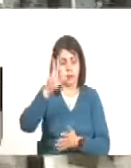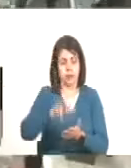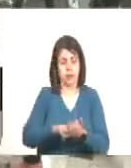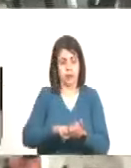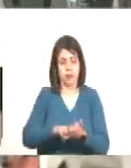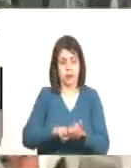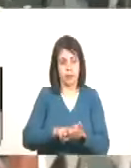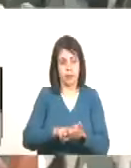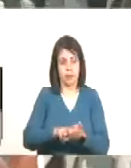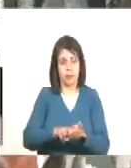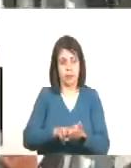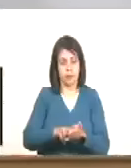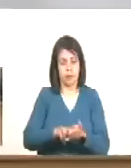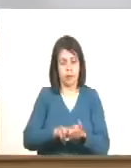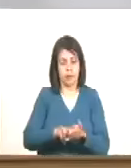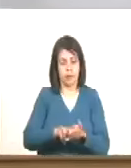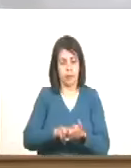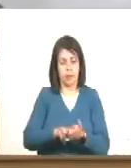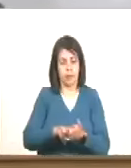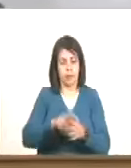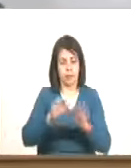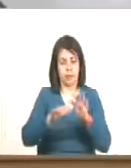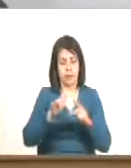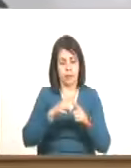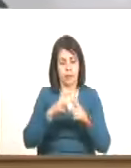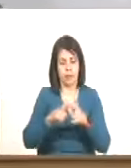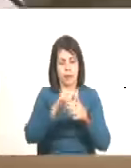Queda la secretaria.